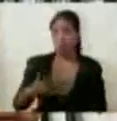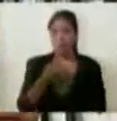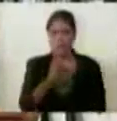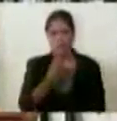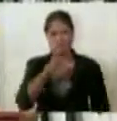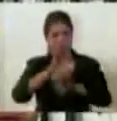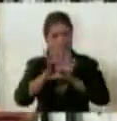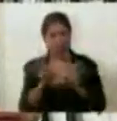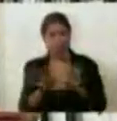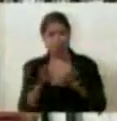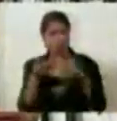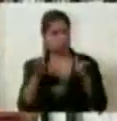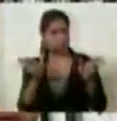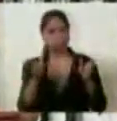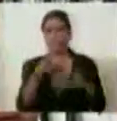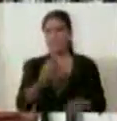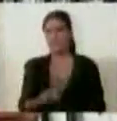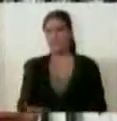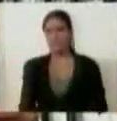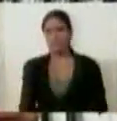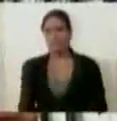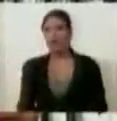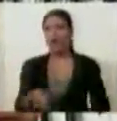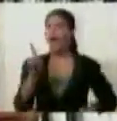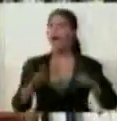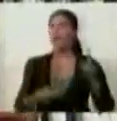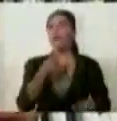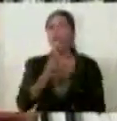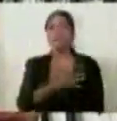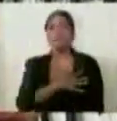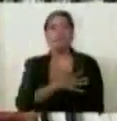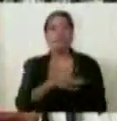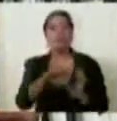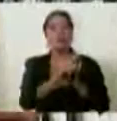manifestaban abiertamente. Algunos dijeron, estoy enamorado de la